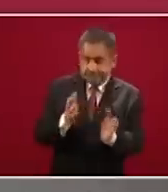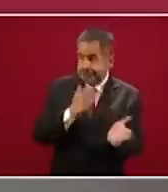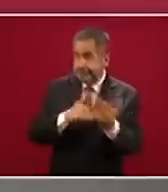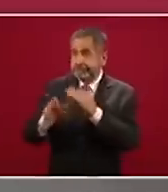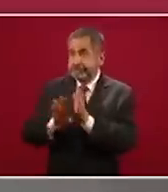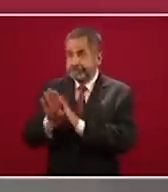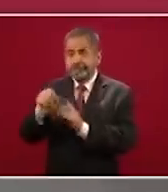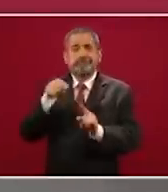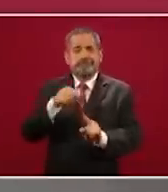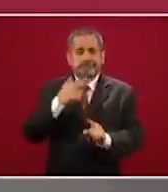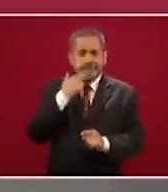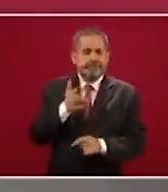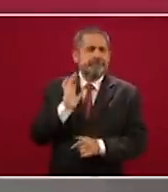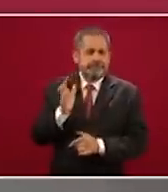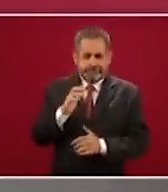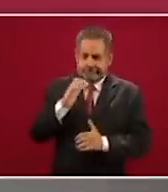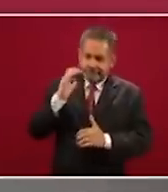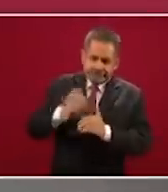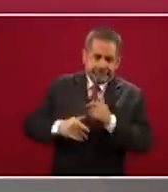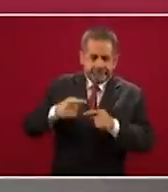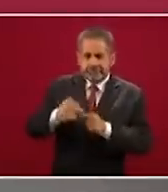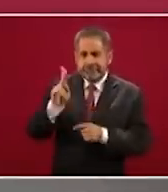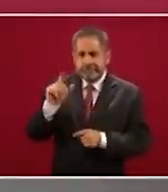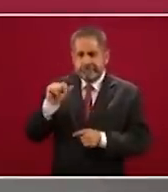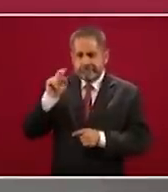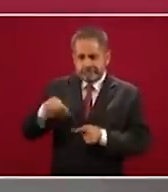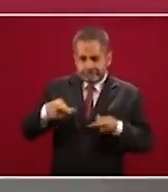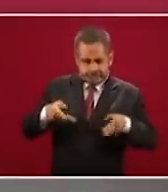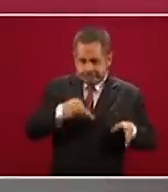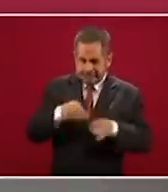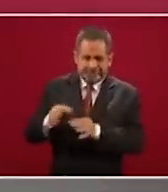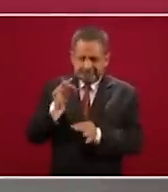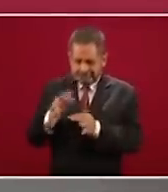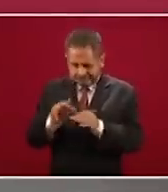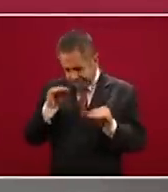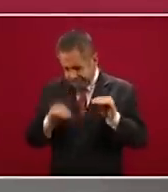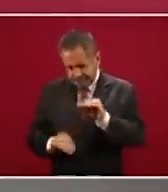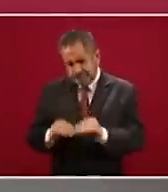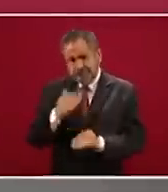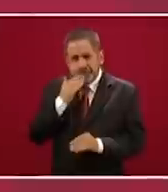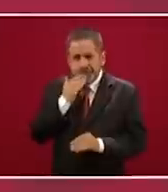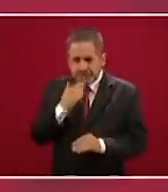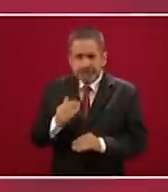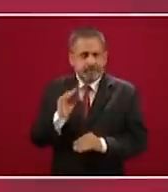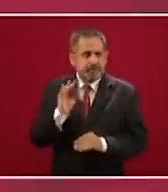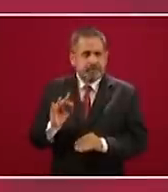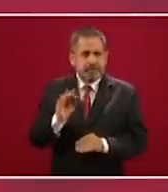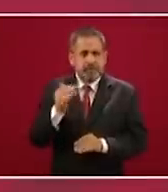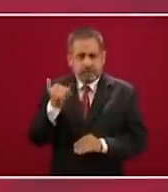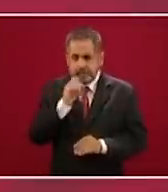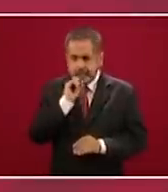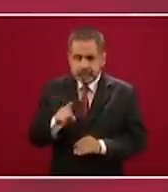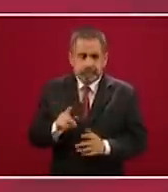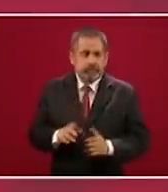estamos terminando ese plan y se está